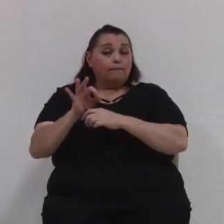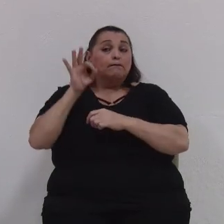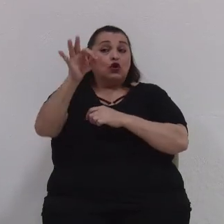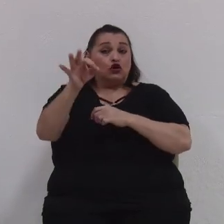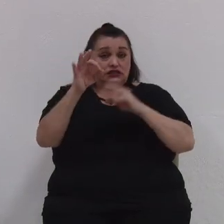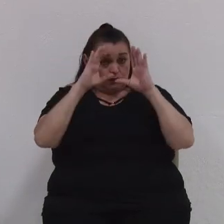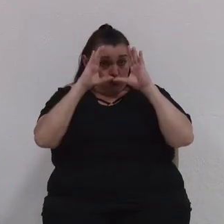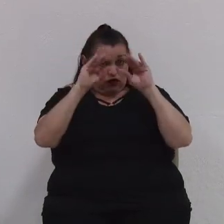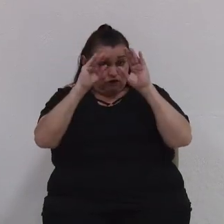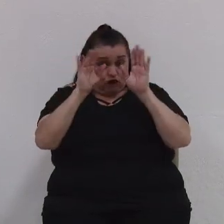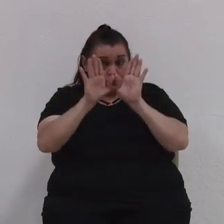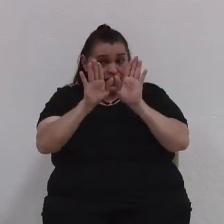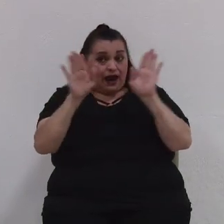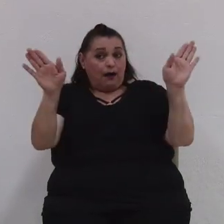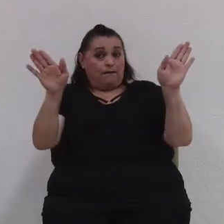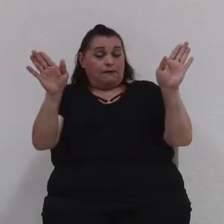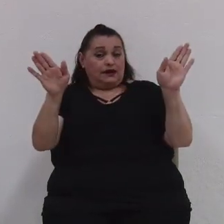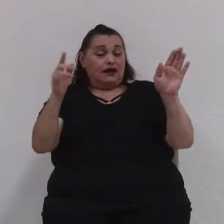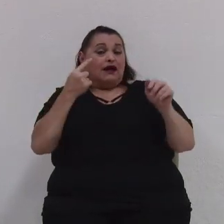se planteara hasta qué punto